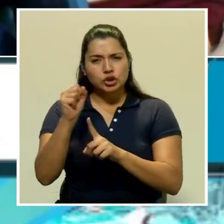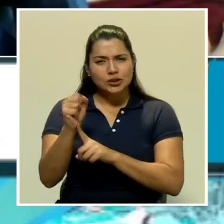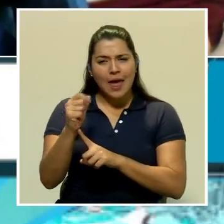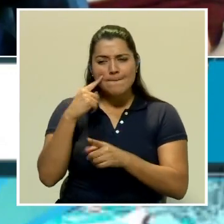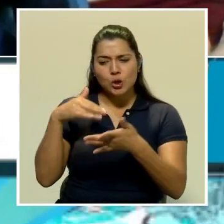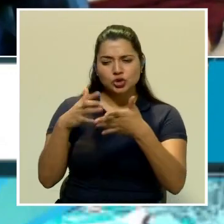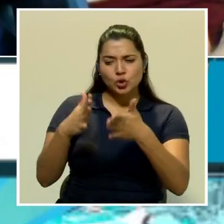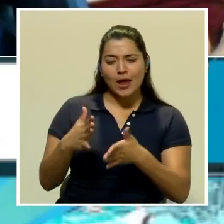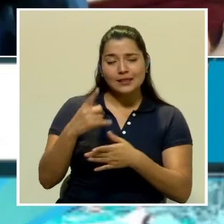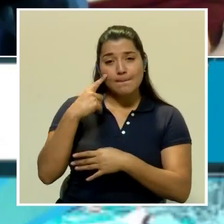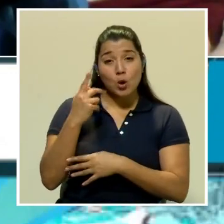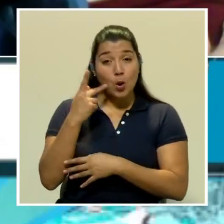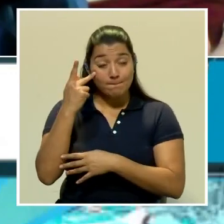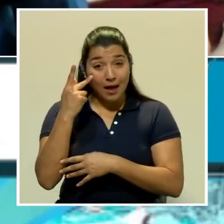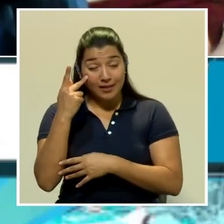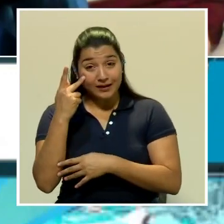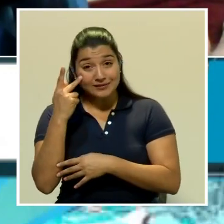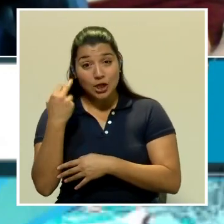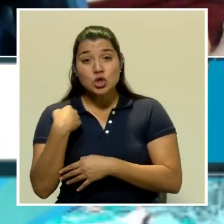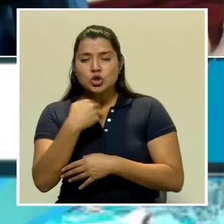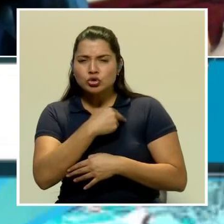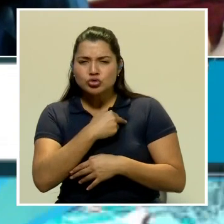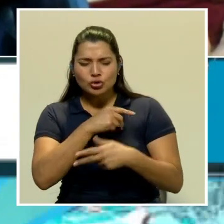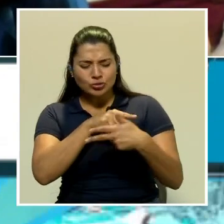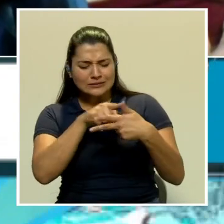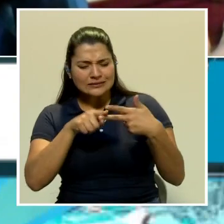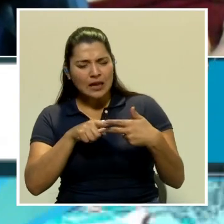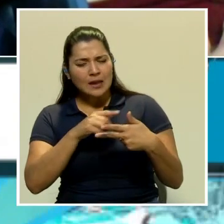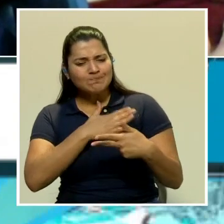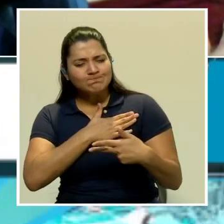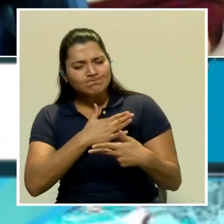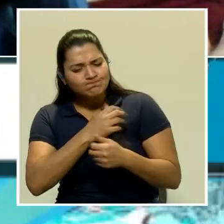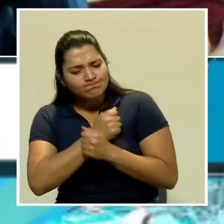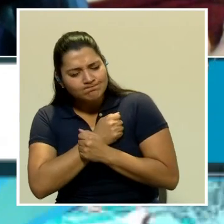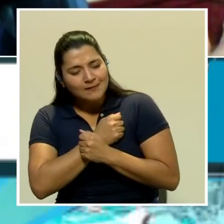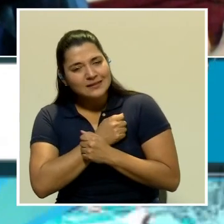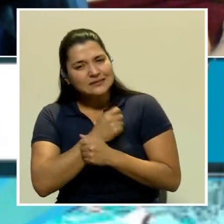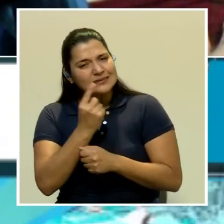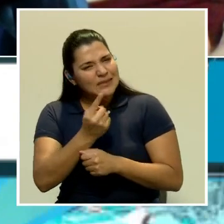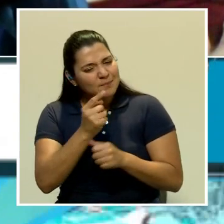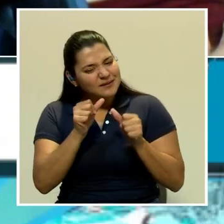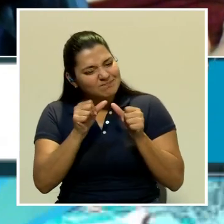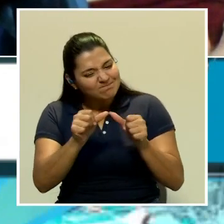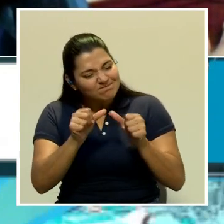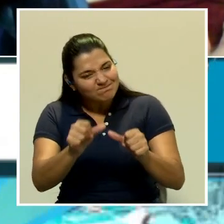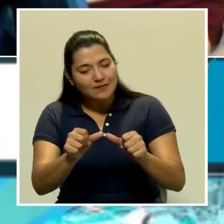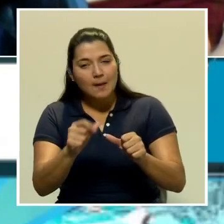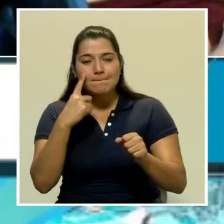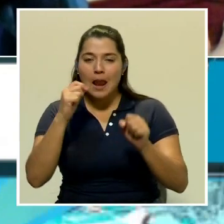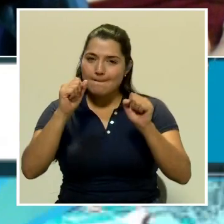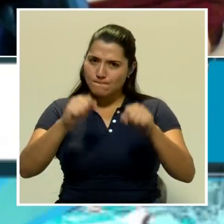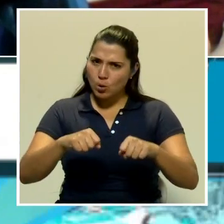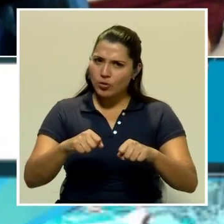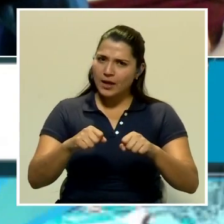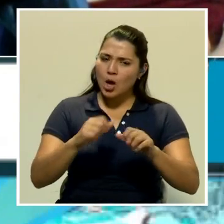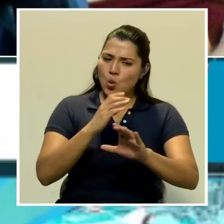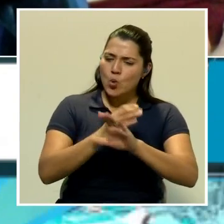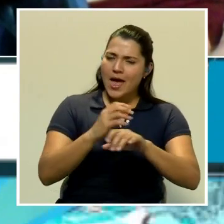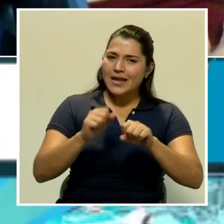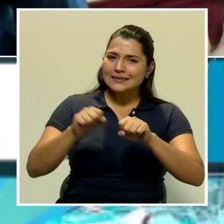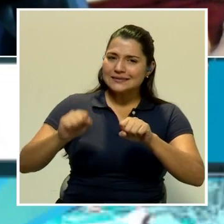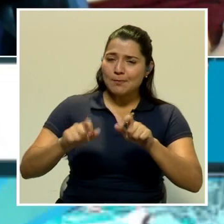los padres. Tenemos que apelar a esa vocación para salir adelante, para mantener el sistema educativo en